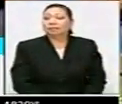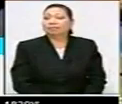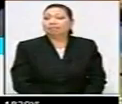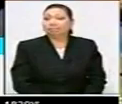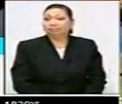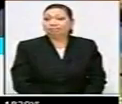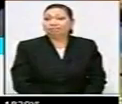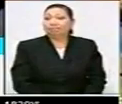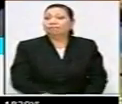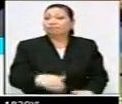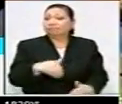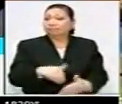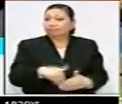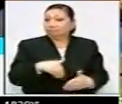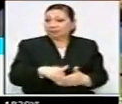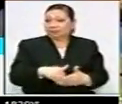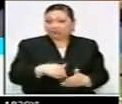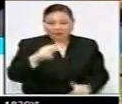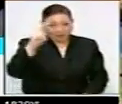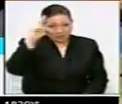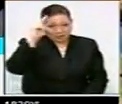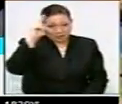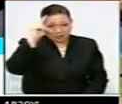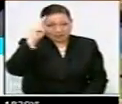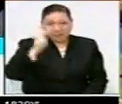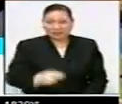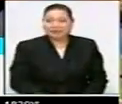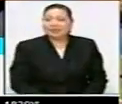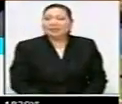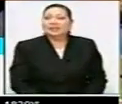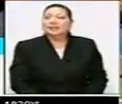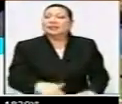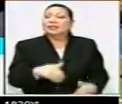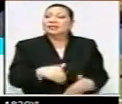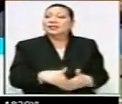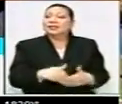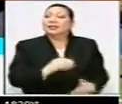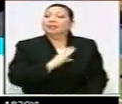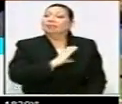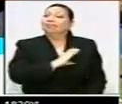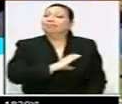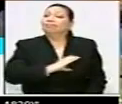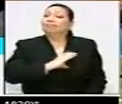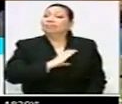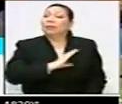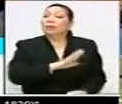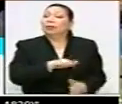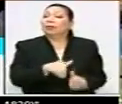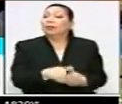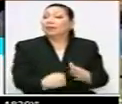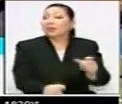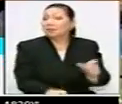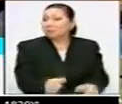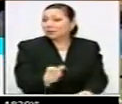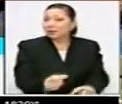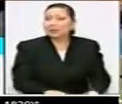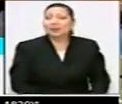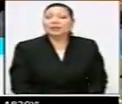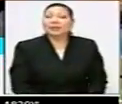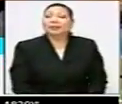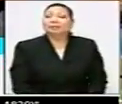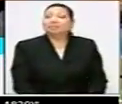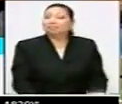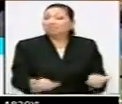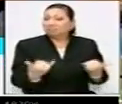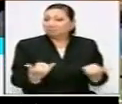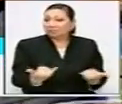gracias al voto de confianza, al voto de conciencia de la población. Y